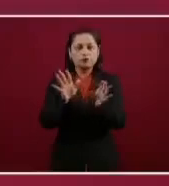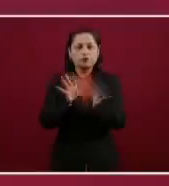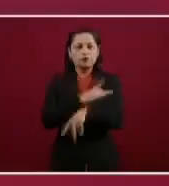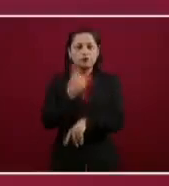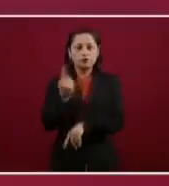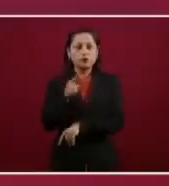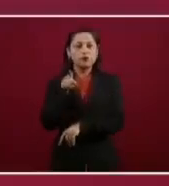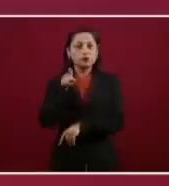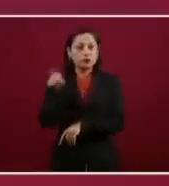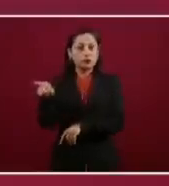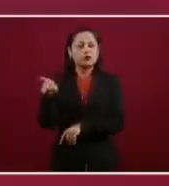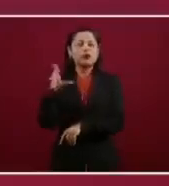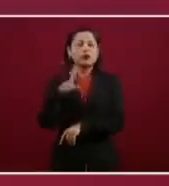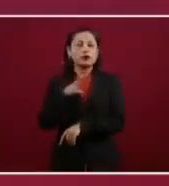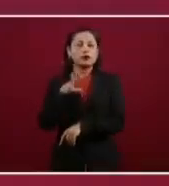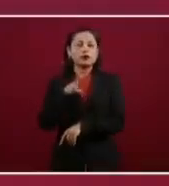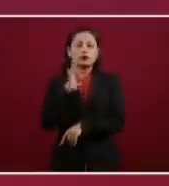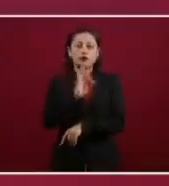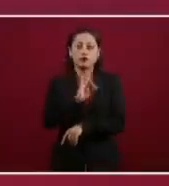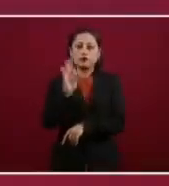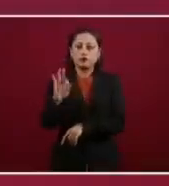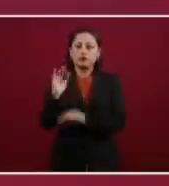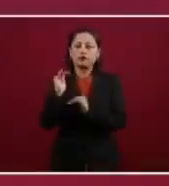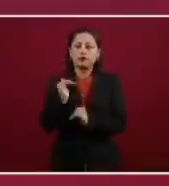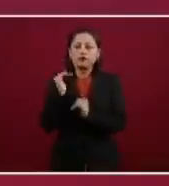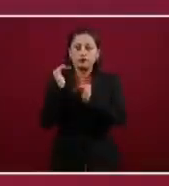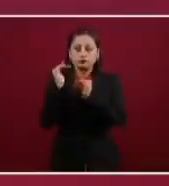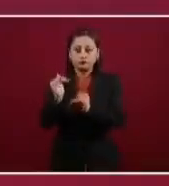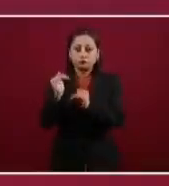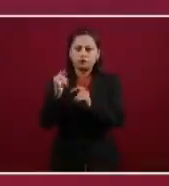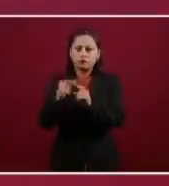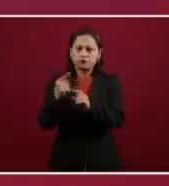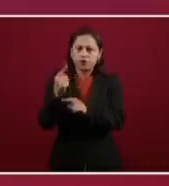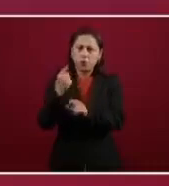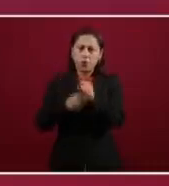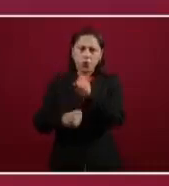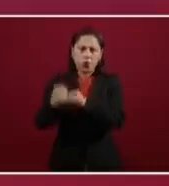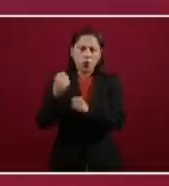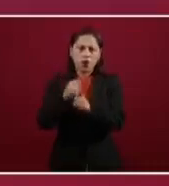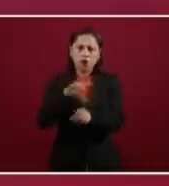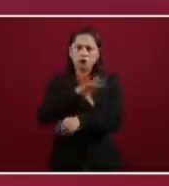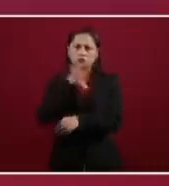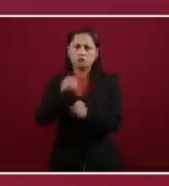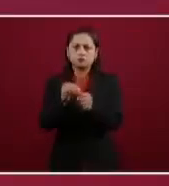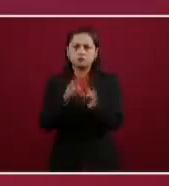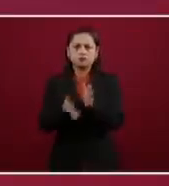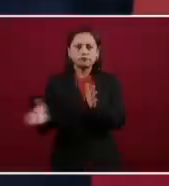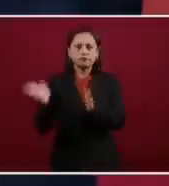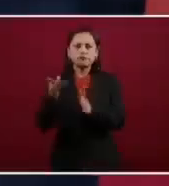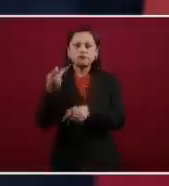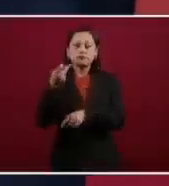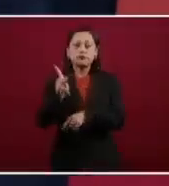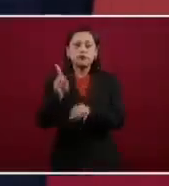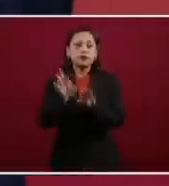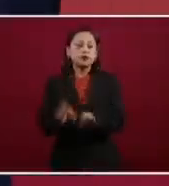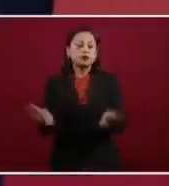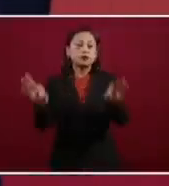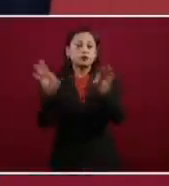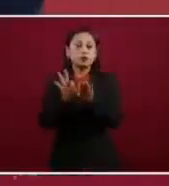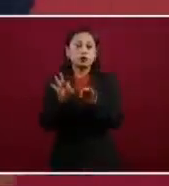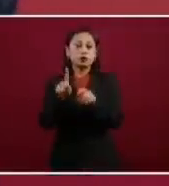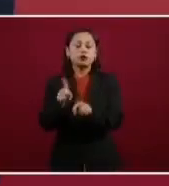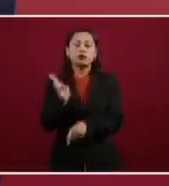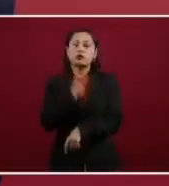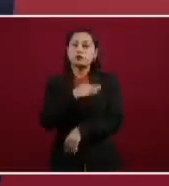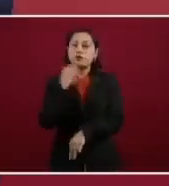pico fechas muy importantes a lo largo del año y precisamente el buen fin es una fecha muy importante para